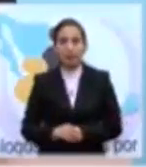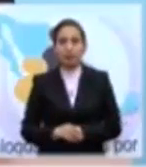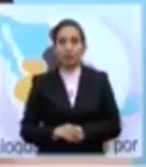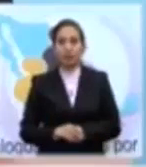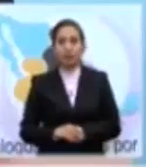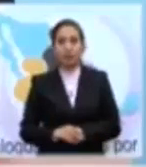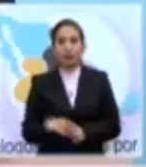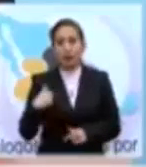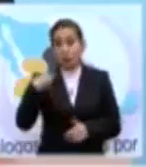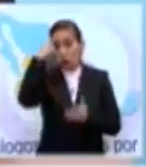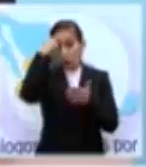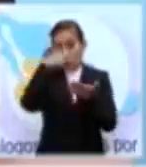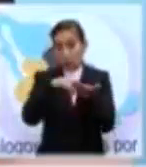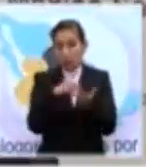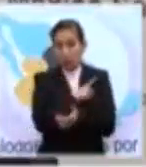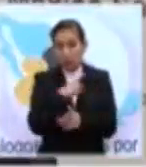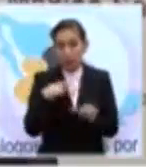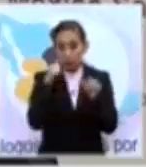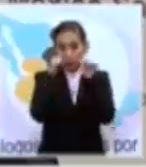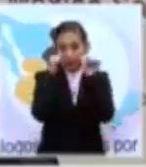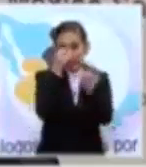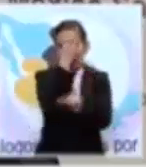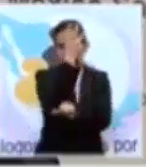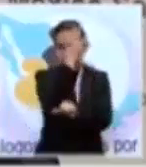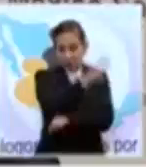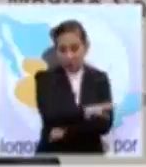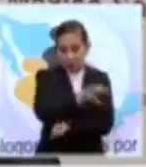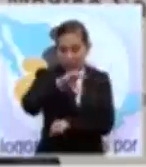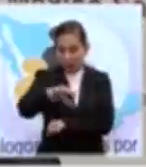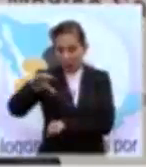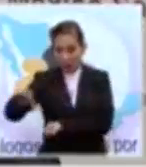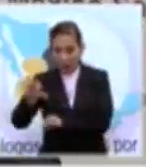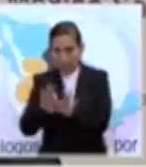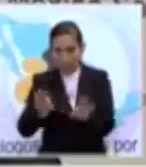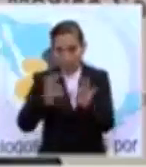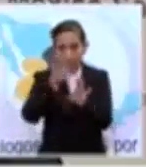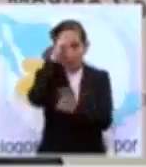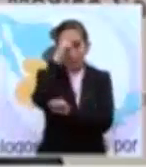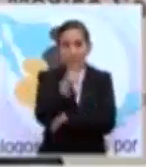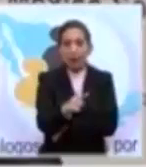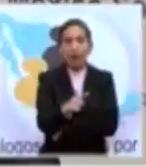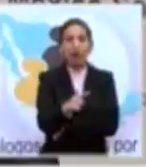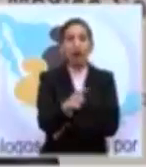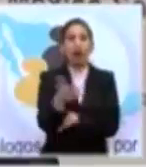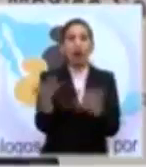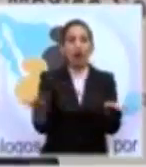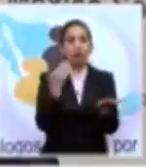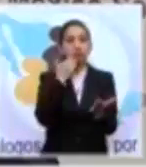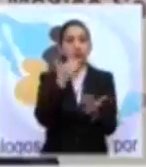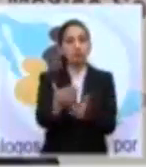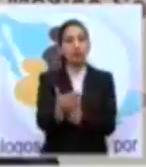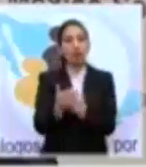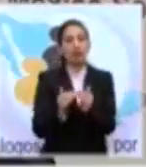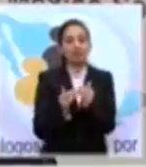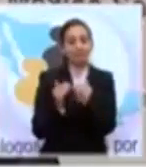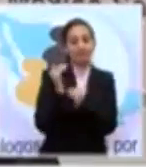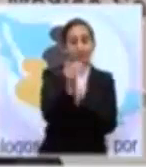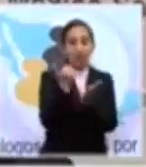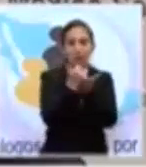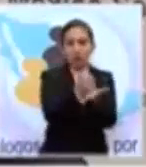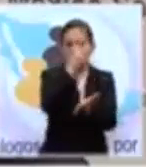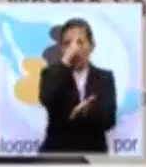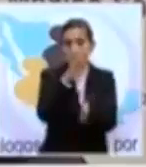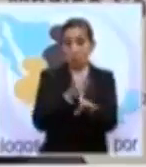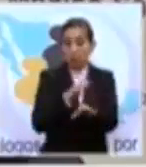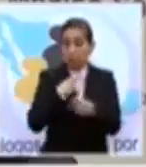Creo que debemos de atender por lo menos tres áreas importantes para poder sacar adelante a nuestro país y sobre todo a la